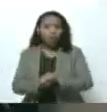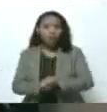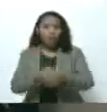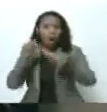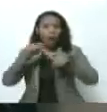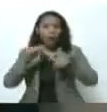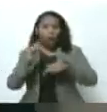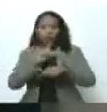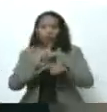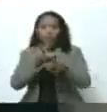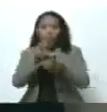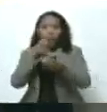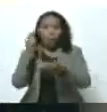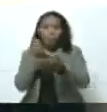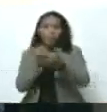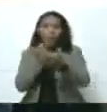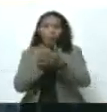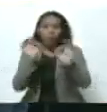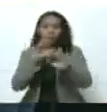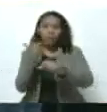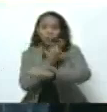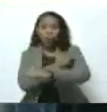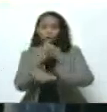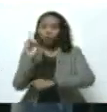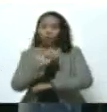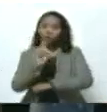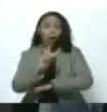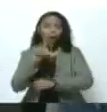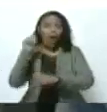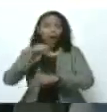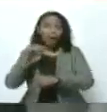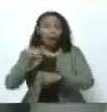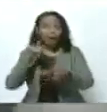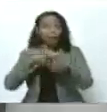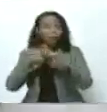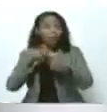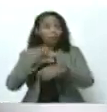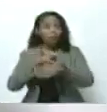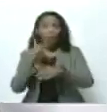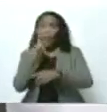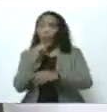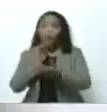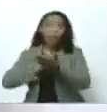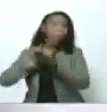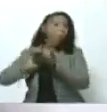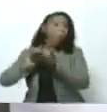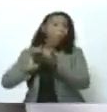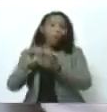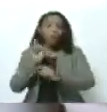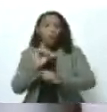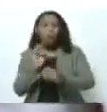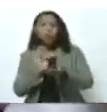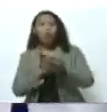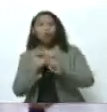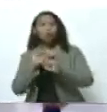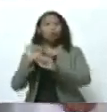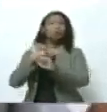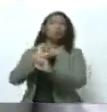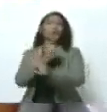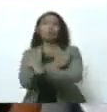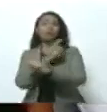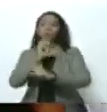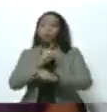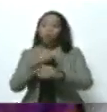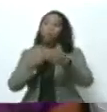no se cobra en nuestro pueblo por ponerse una vacuna. Así que, doctora, ¿verdad? No hay excusa para no ponerse la vacuna.